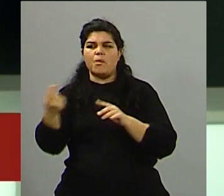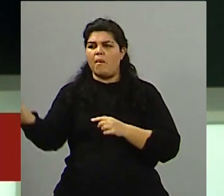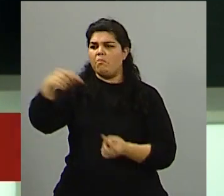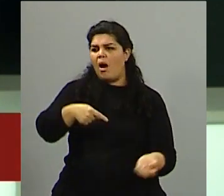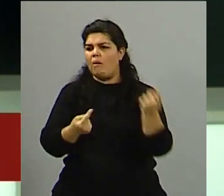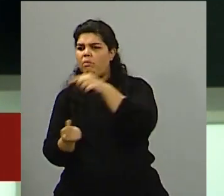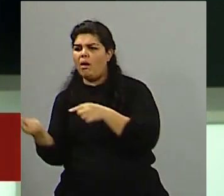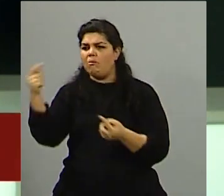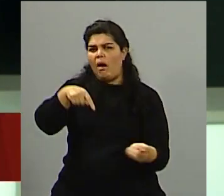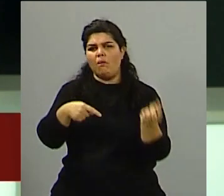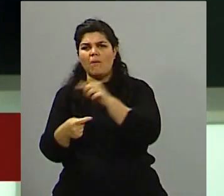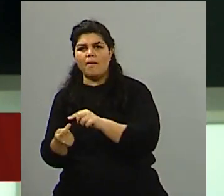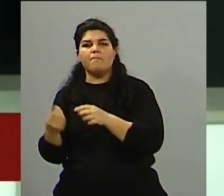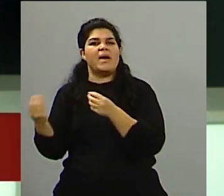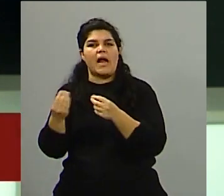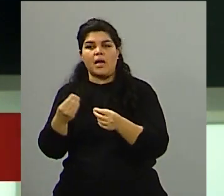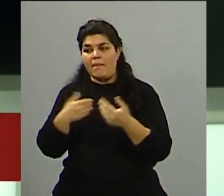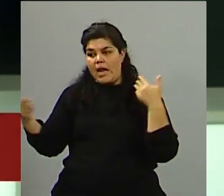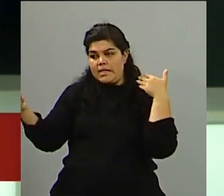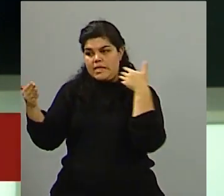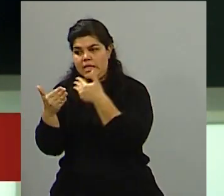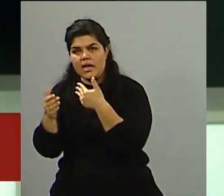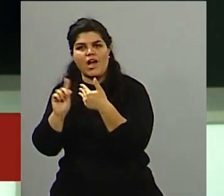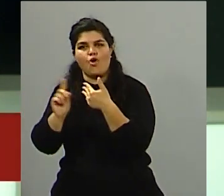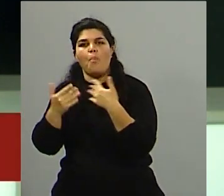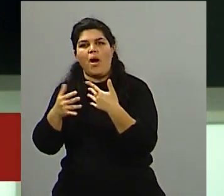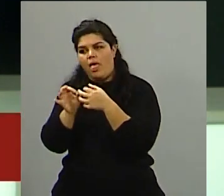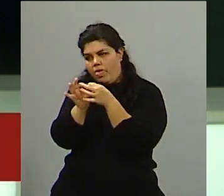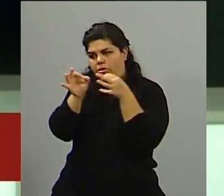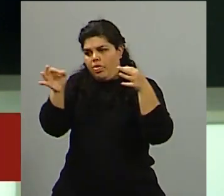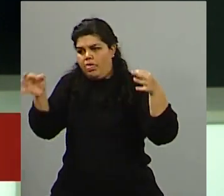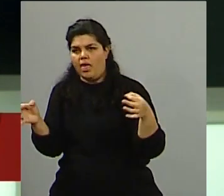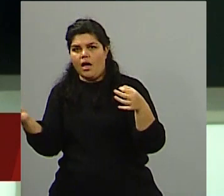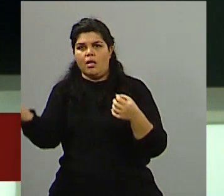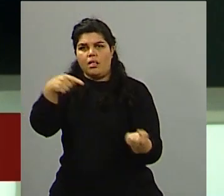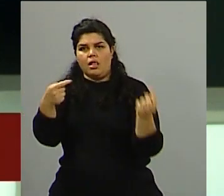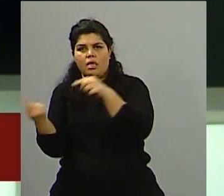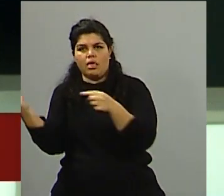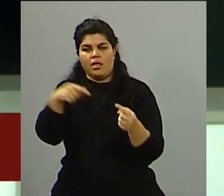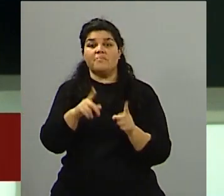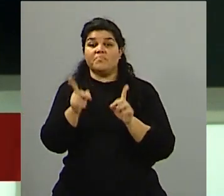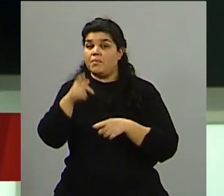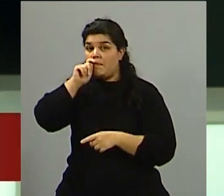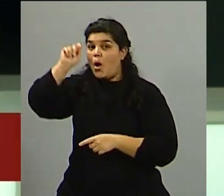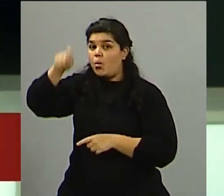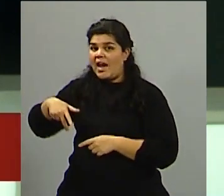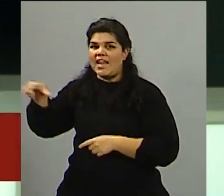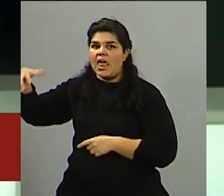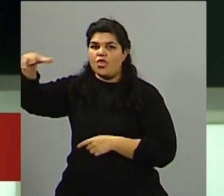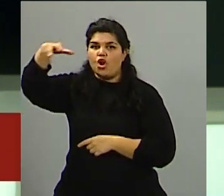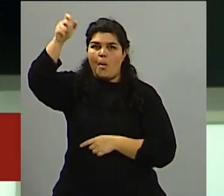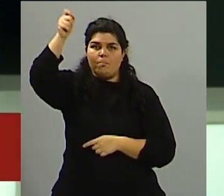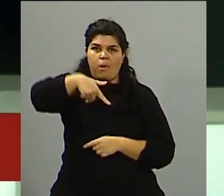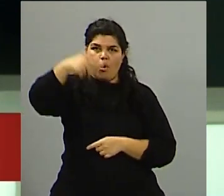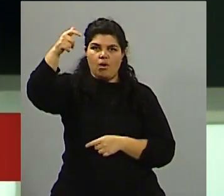u otro lado. Y atento con esto, un comentario. Ucrania ya se está animando a atacar con drones espacio